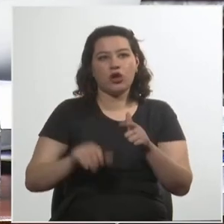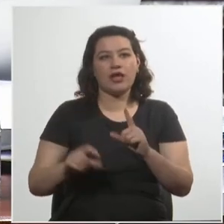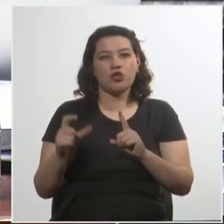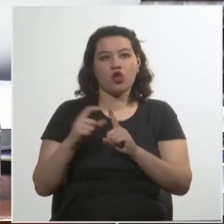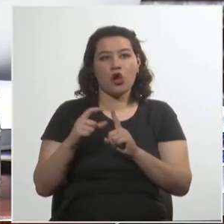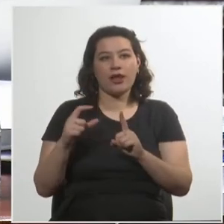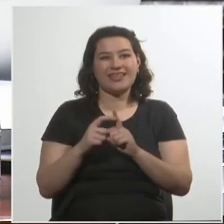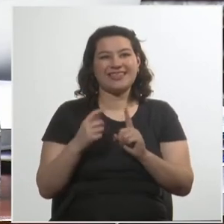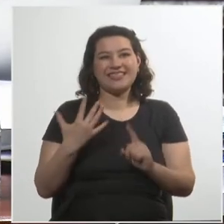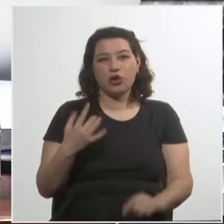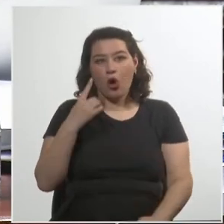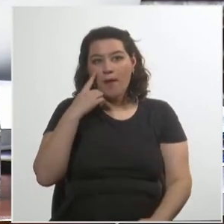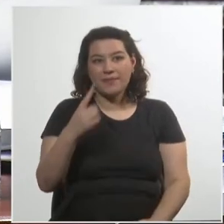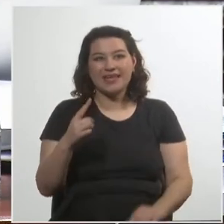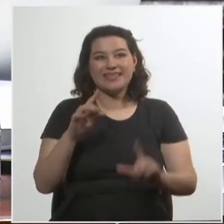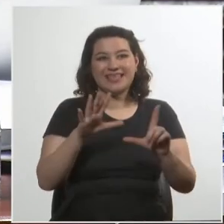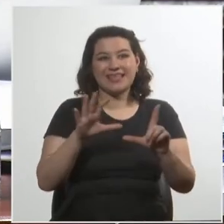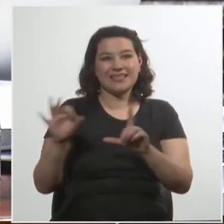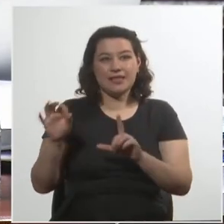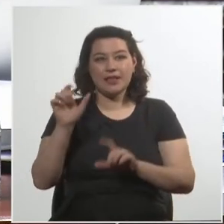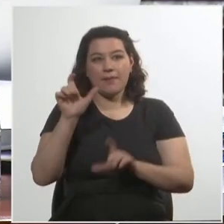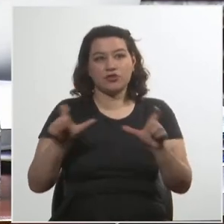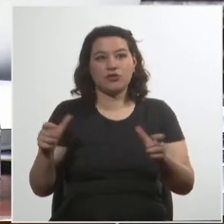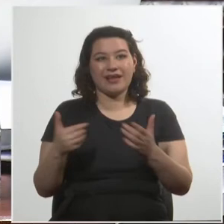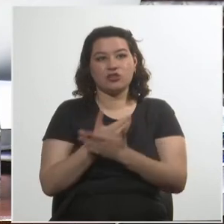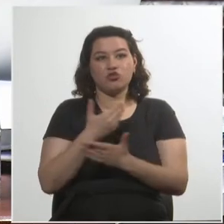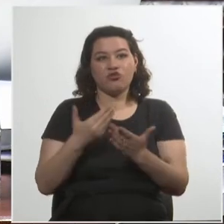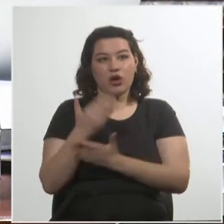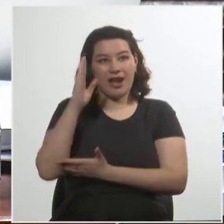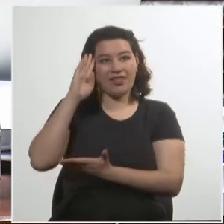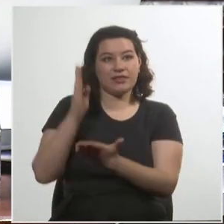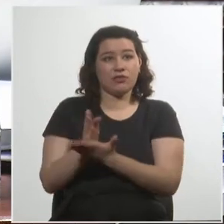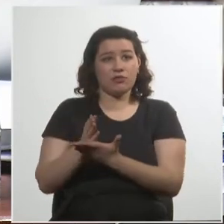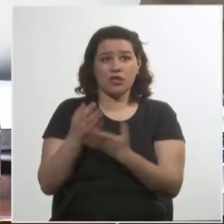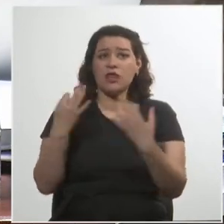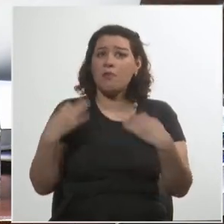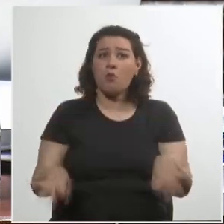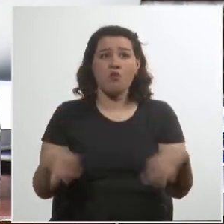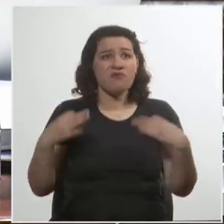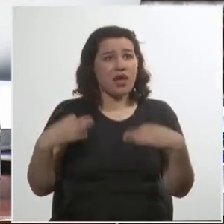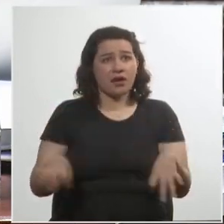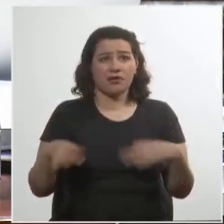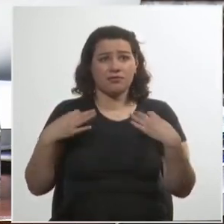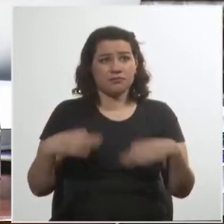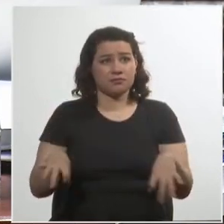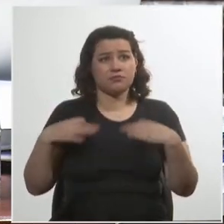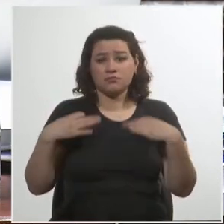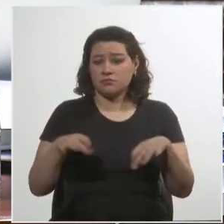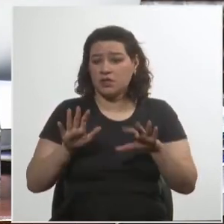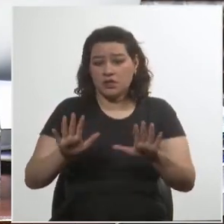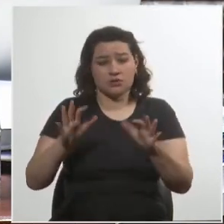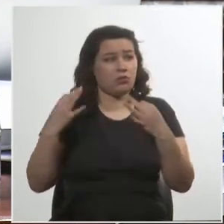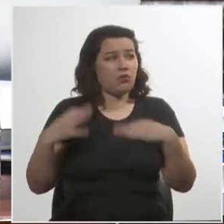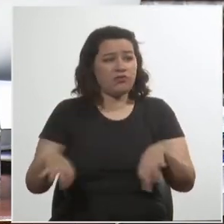a 5.700 personas afectadas por la dictadura y está muy bien que así haya sido pero no